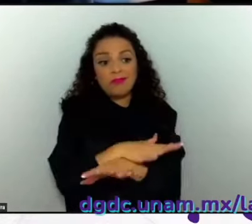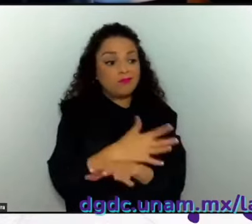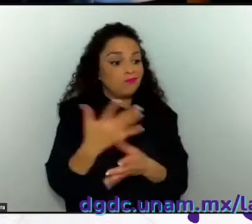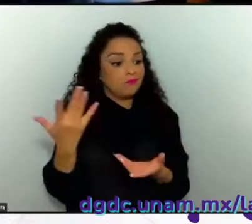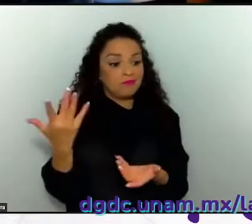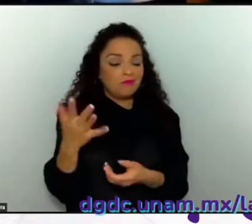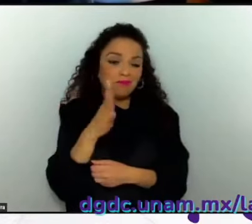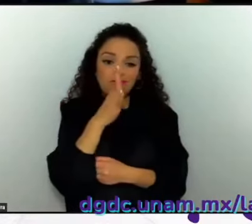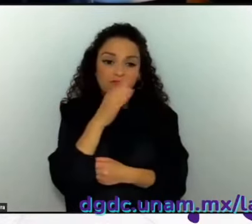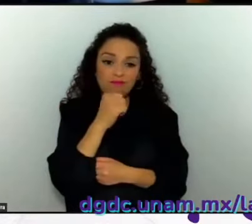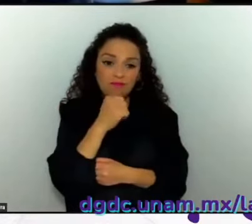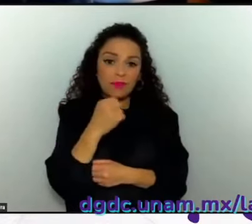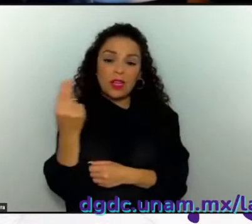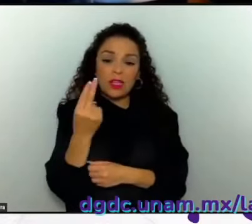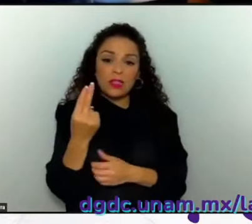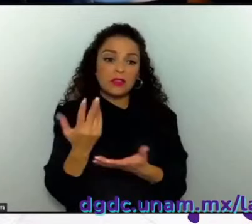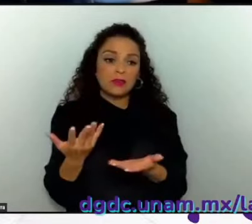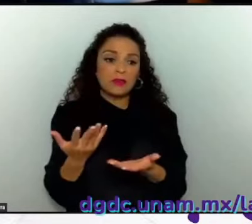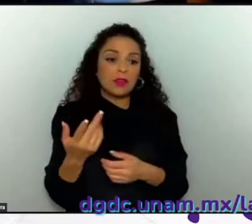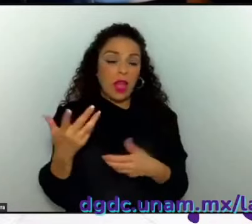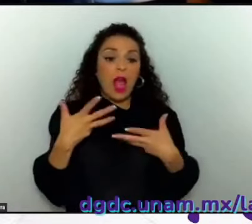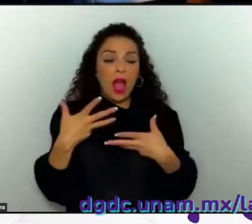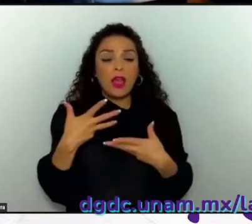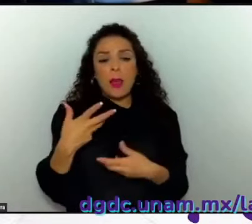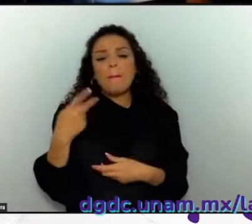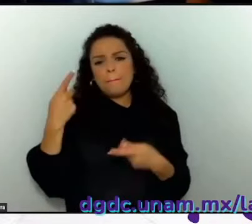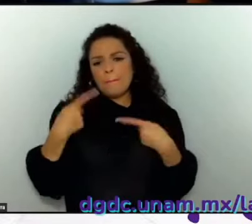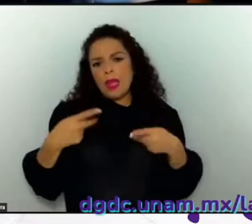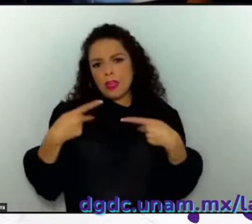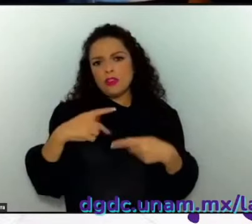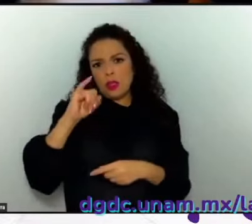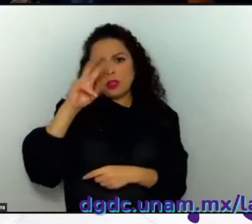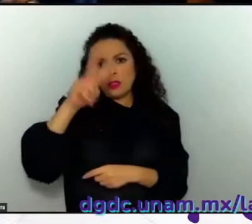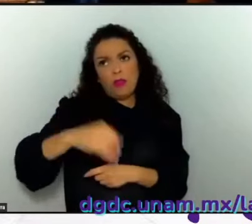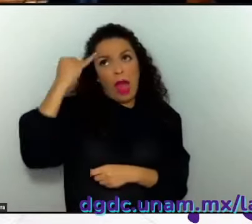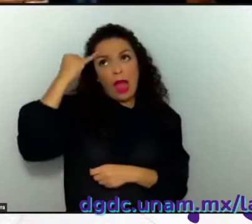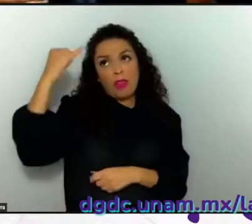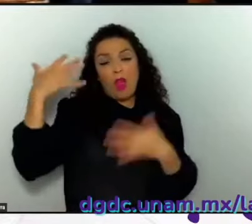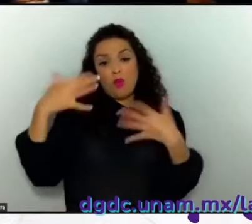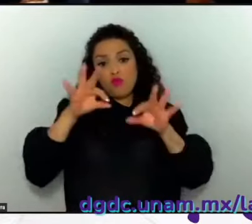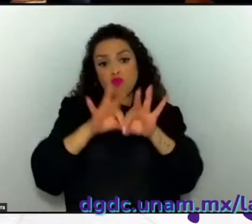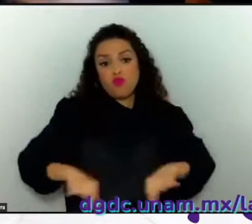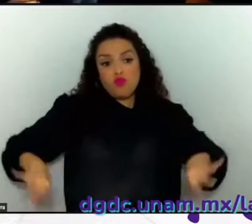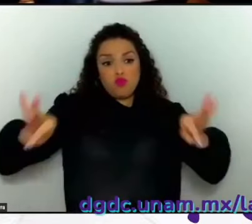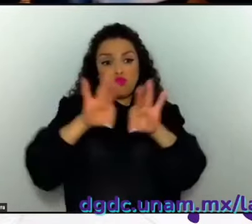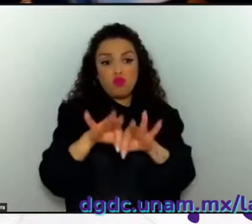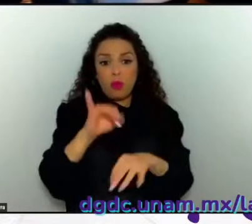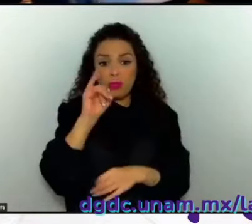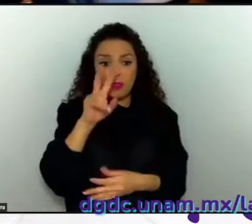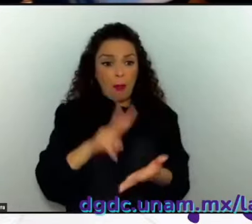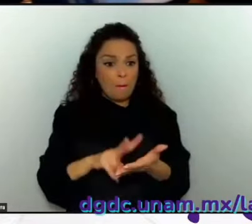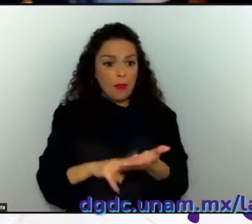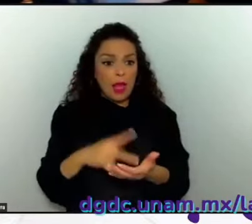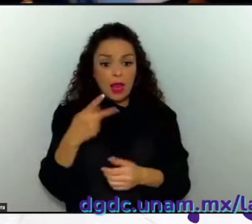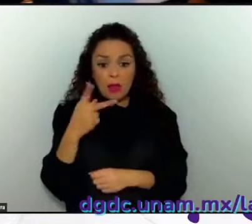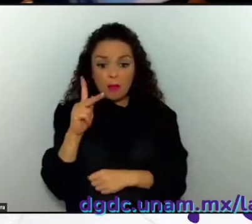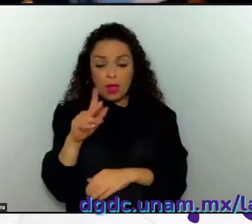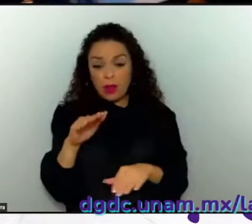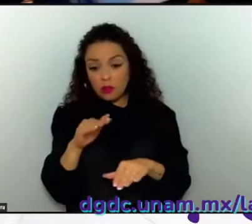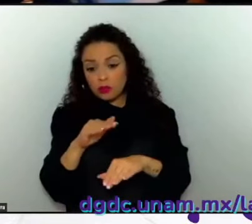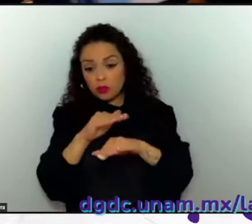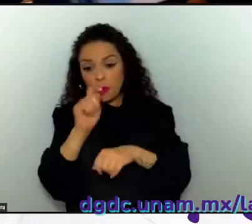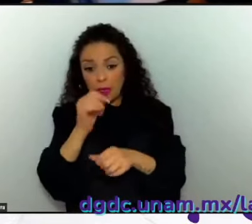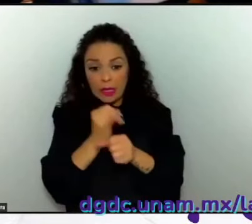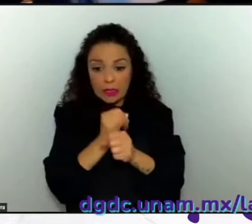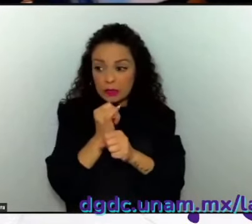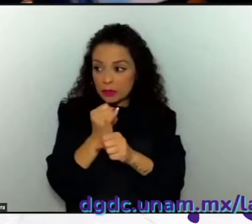a ver, existen nombres individuales, por supuesto, siempre va a haber gente con grandes ideas, pero desde el punto de vista experimental parece ser